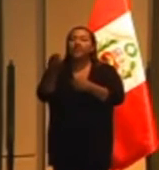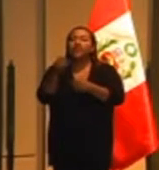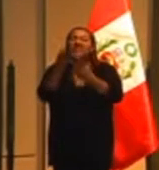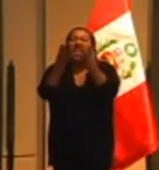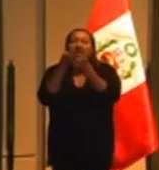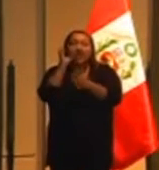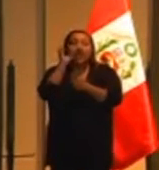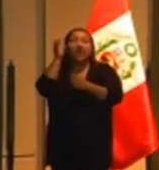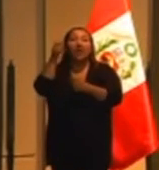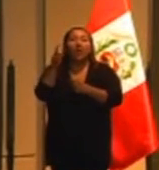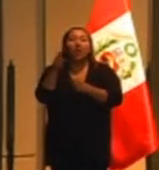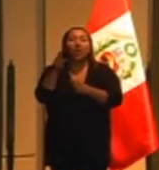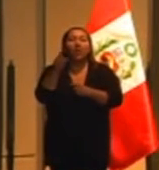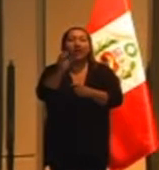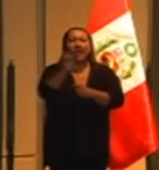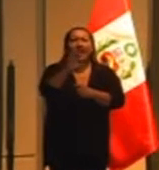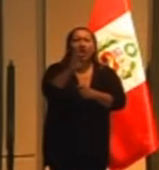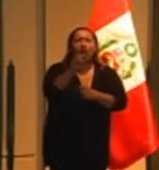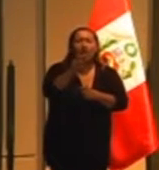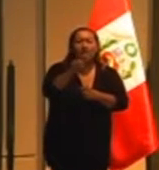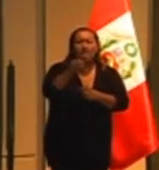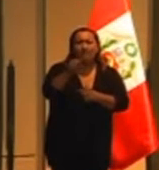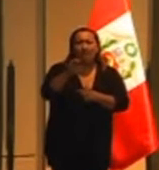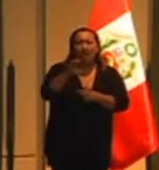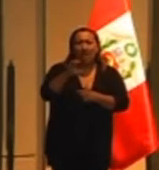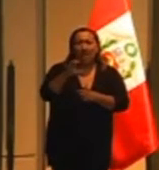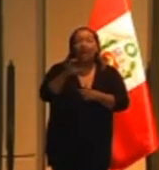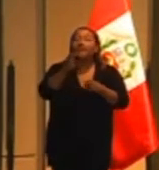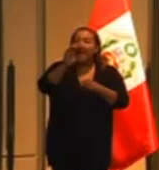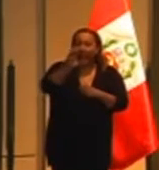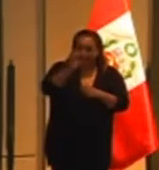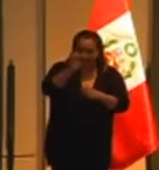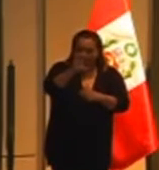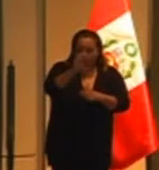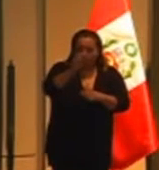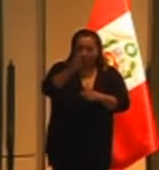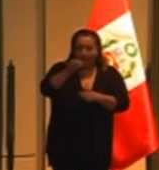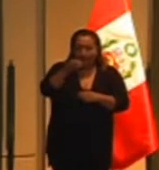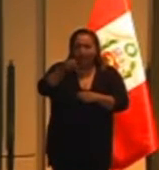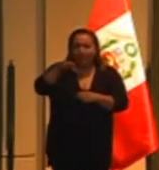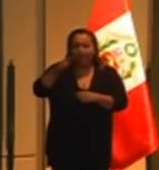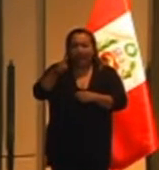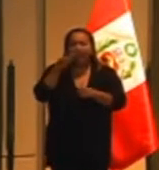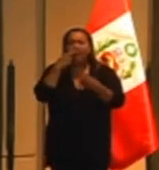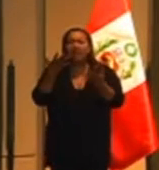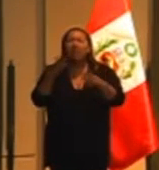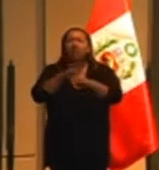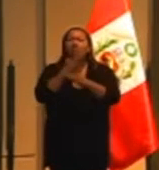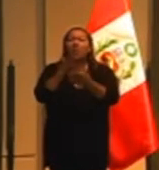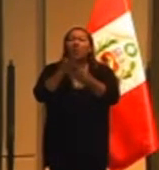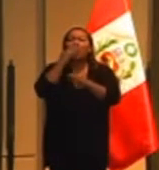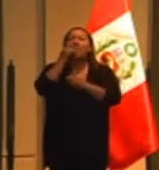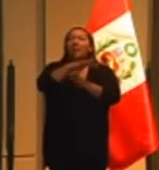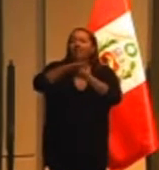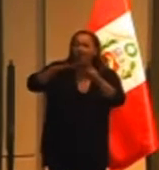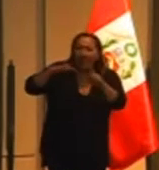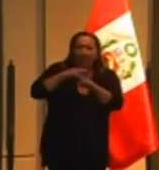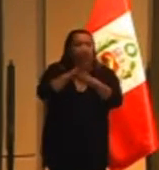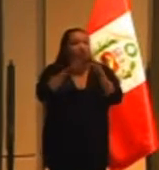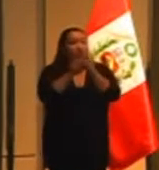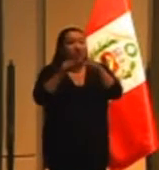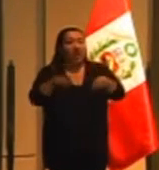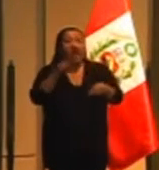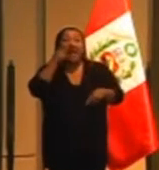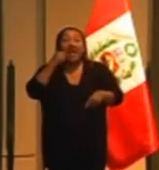crear un ecomapa. Un ecomapa para ver cómo estaba la situación ecológica del distrito. Y a ellos se